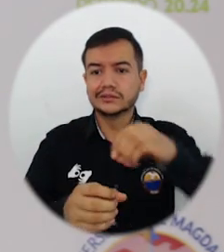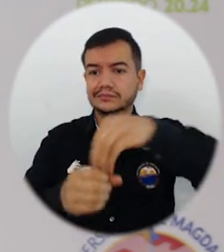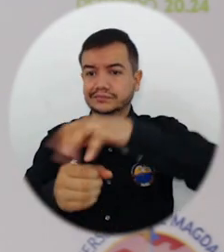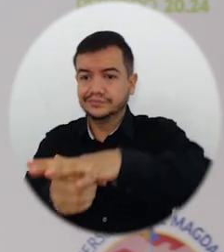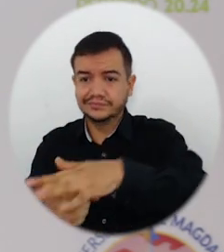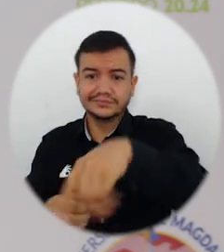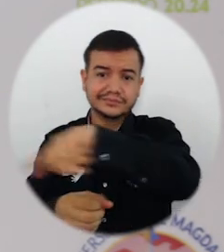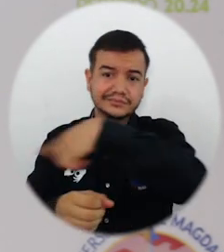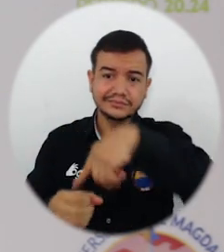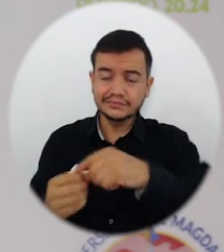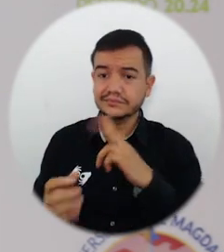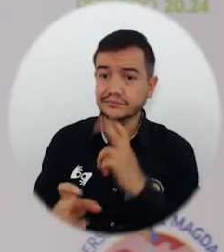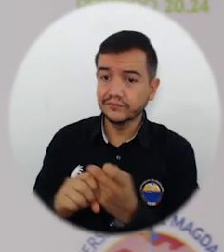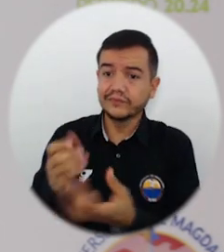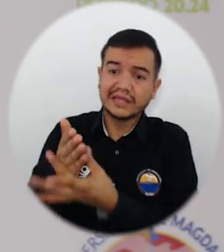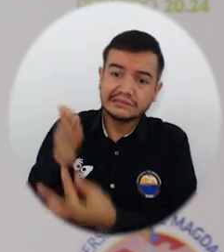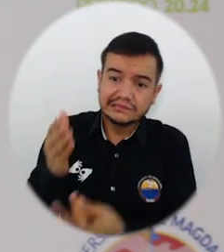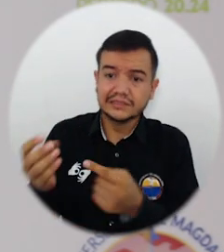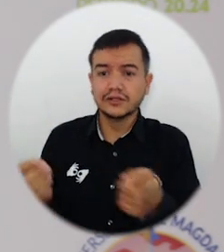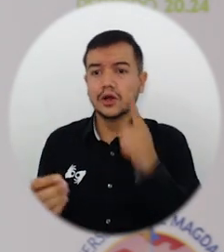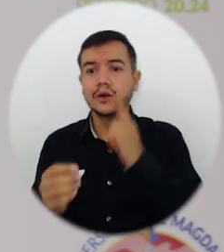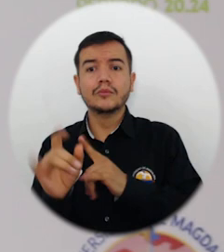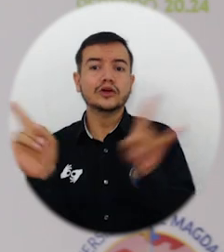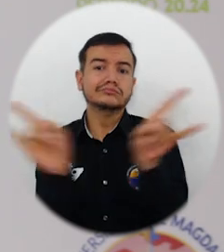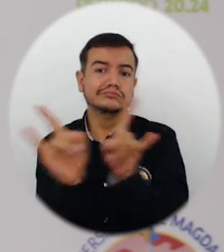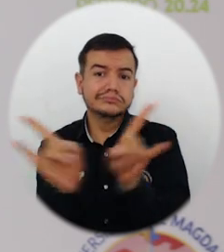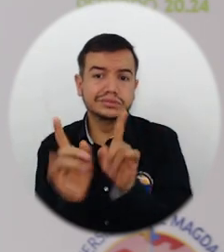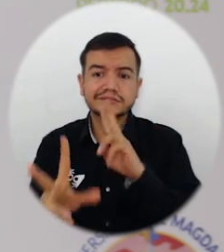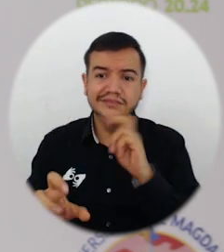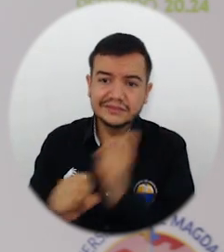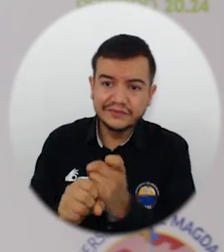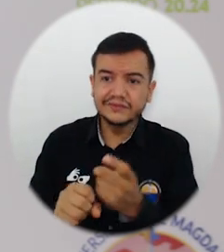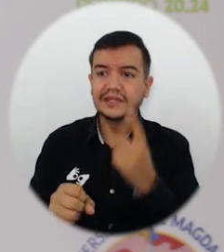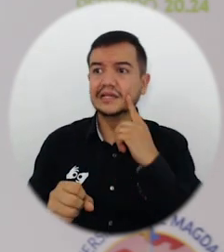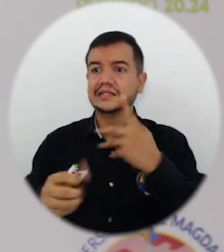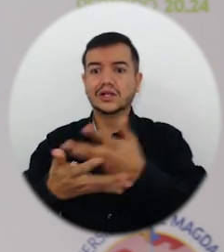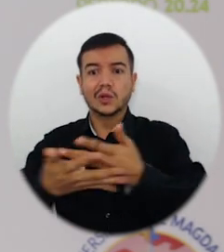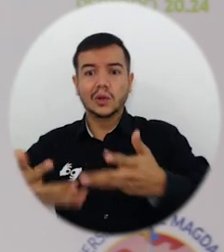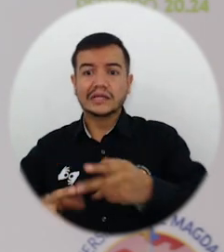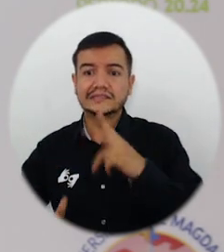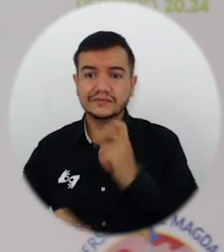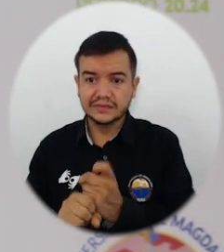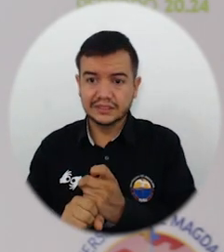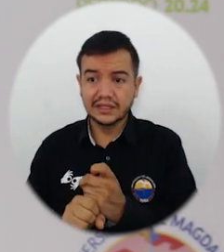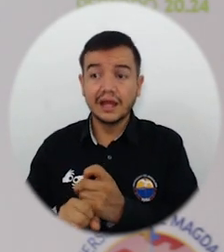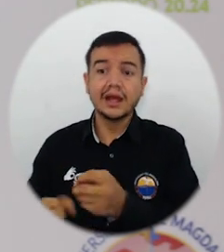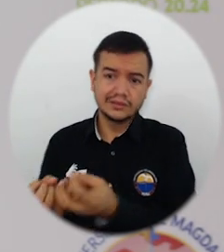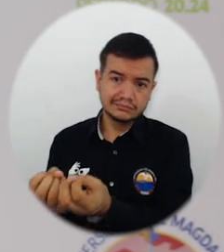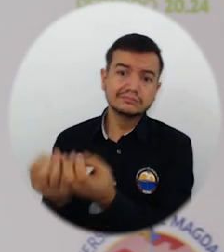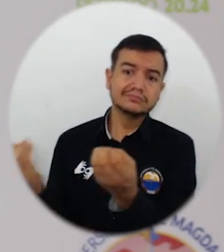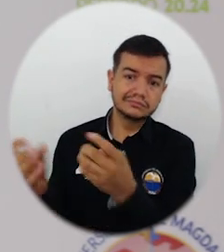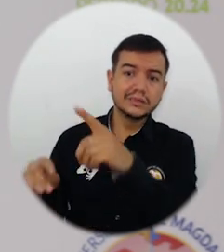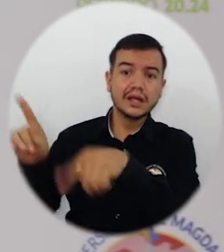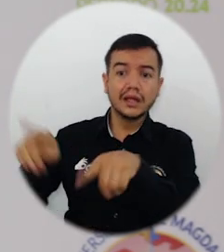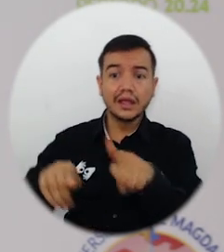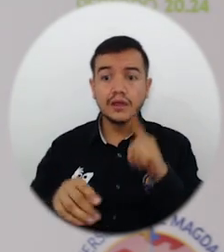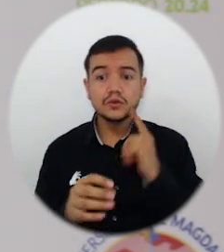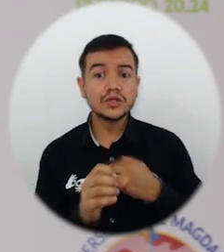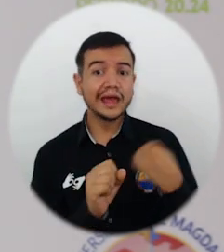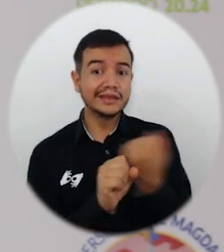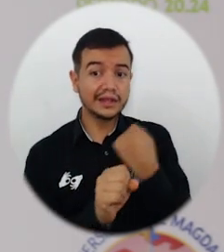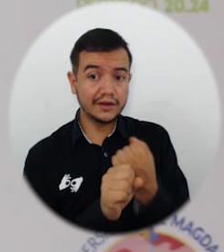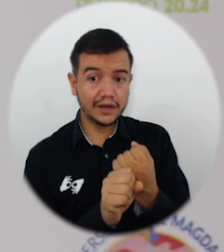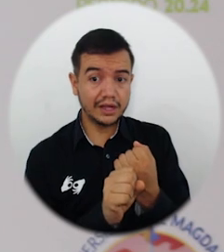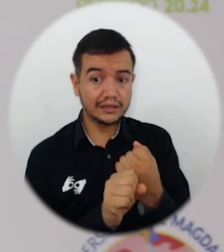Este año, estos 18 meses no han sido fáciles para nuestros jóvenes y sus familias. Muchos perdieron su trabajo porque estudiaban y trabajaban al tiempo. Y